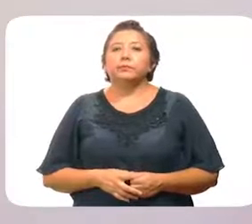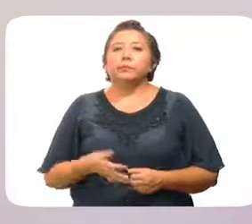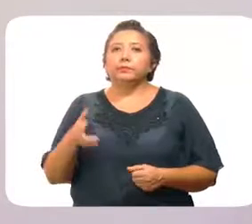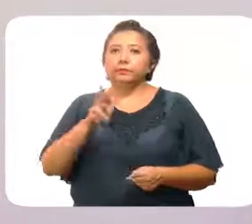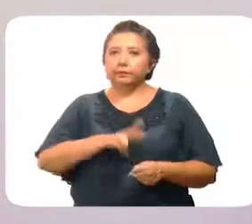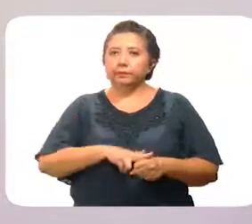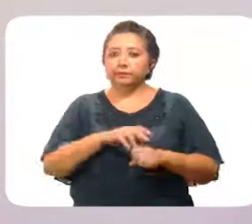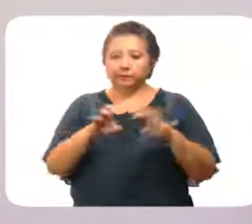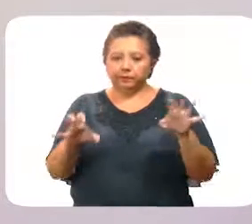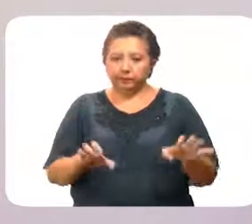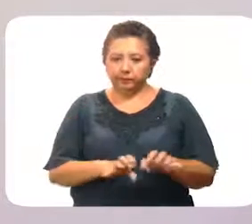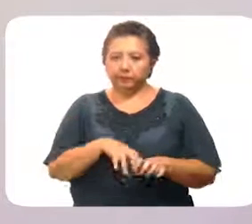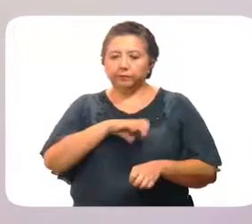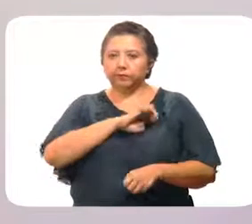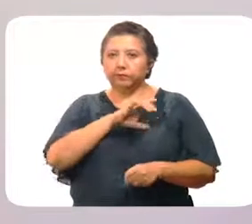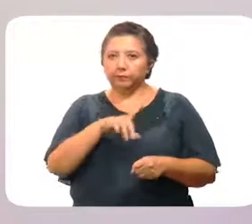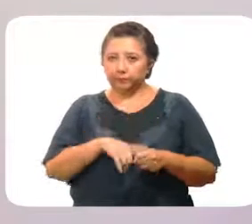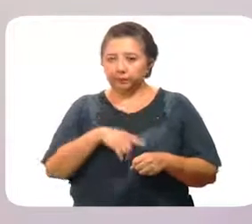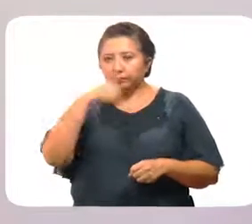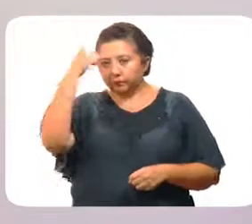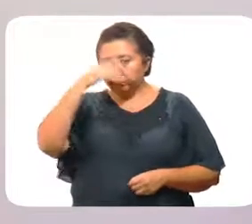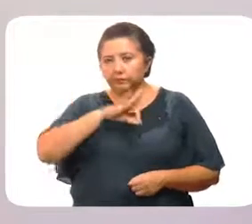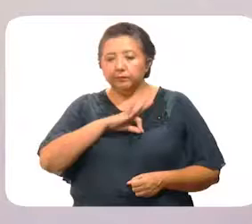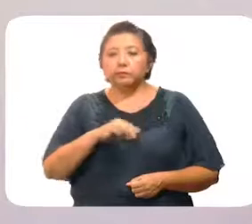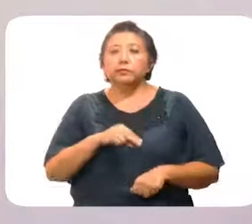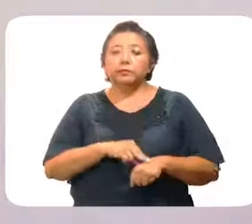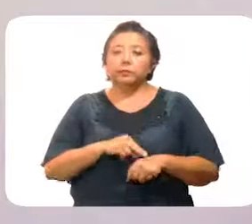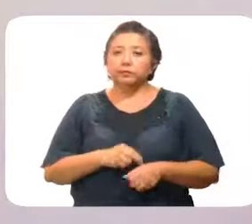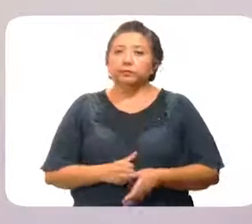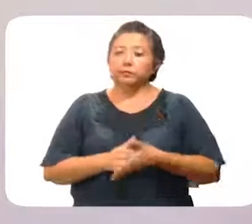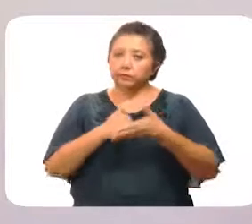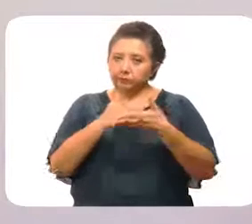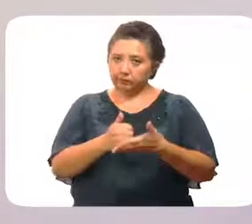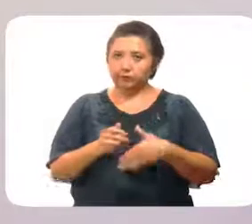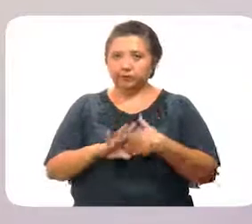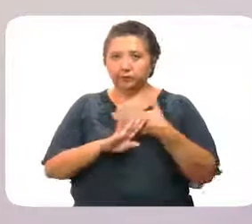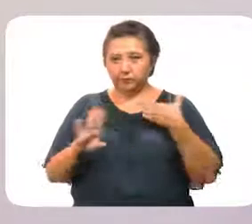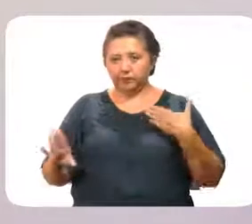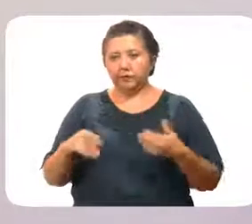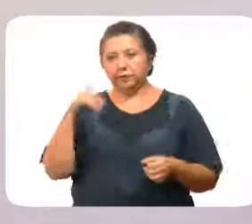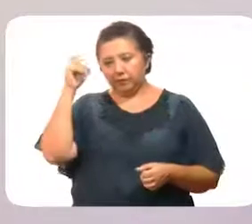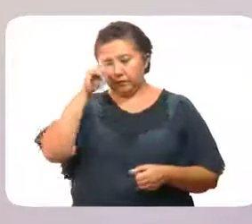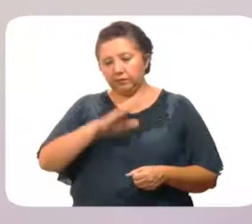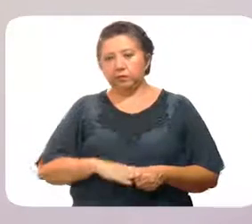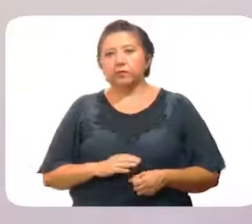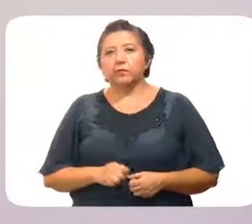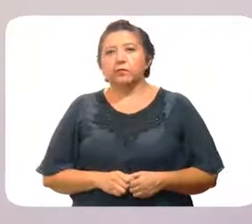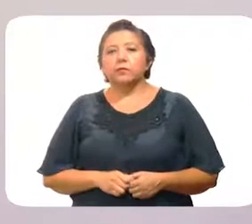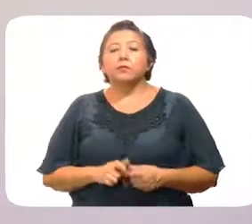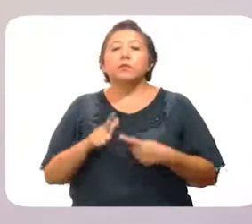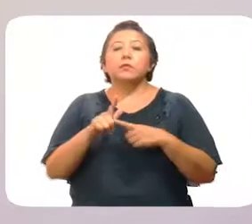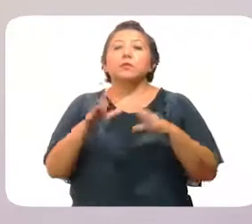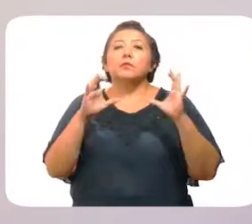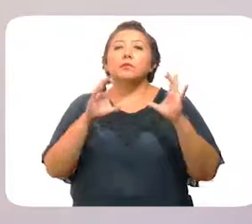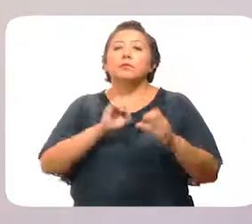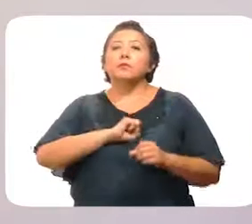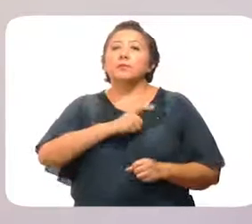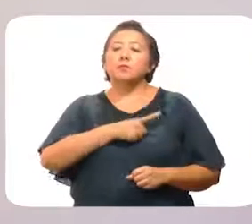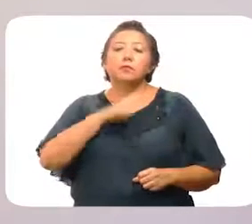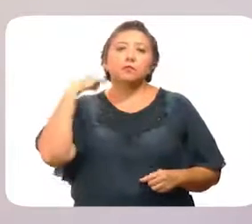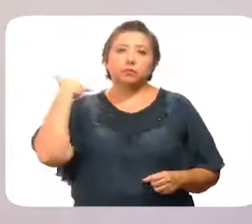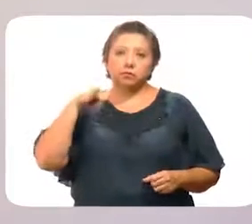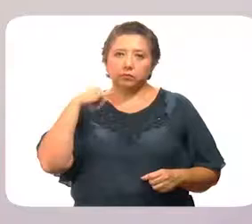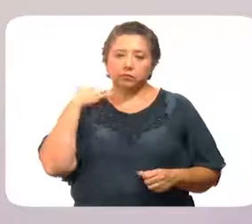el hospital, un equipo de especialistas podrá ayudarlos y evitar que la enfermedad se complique. Para seguir protegiendo la salud de